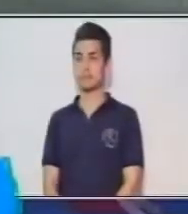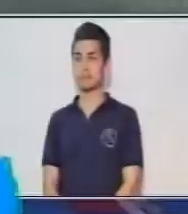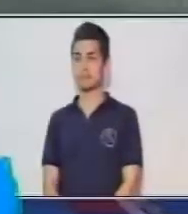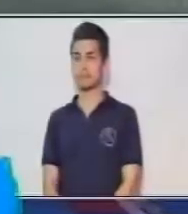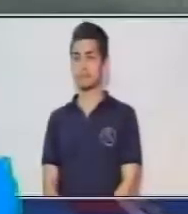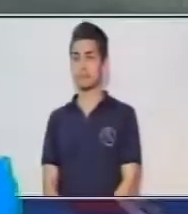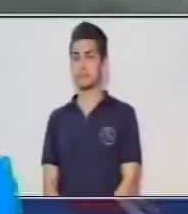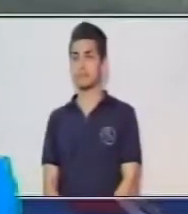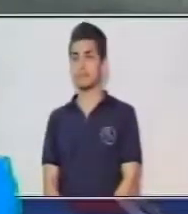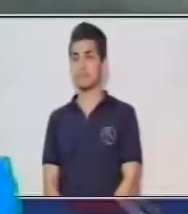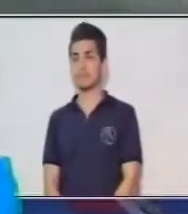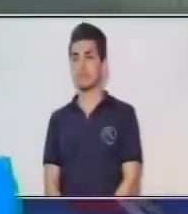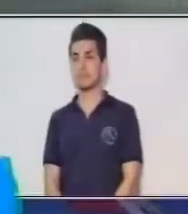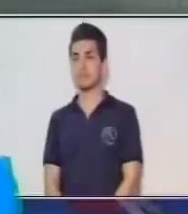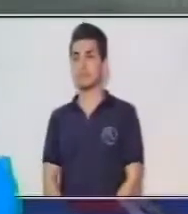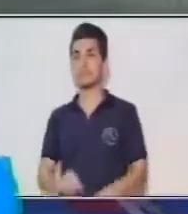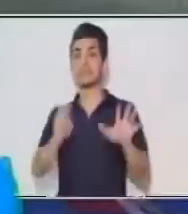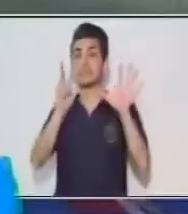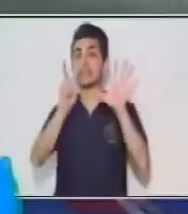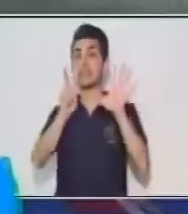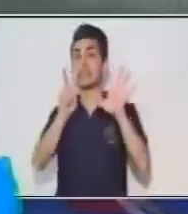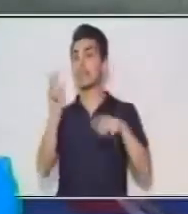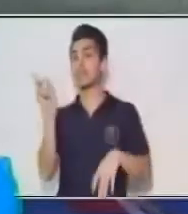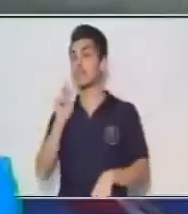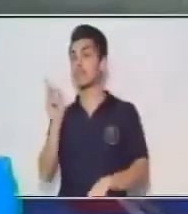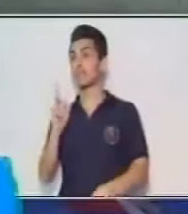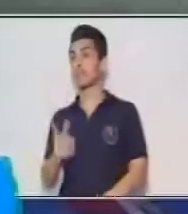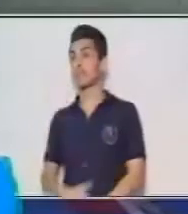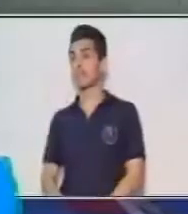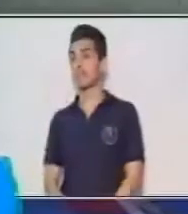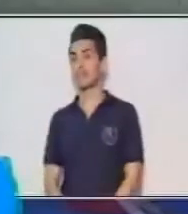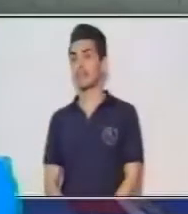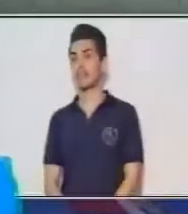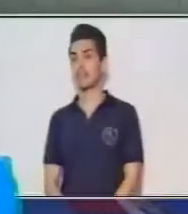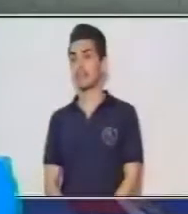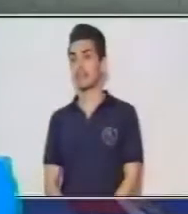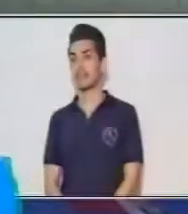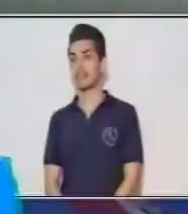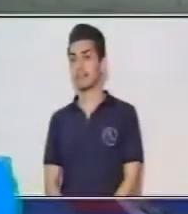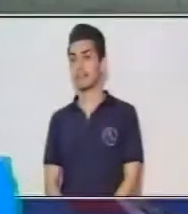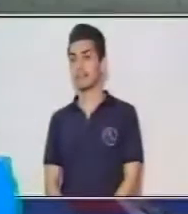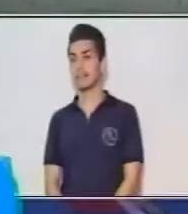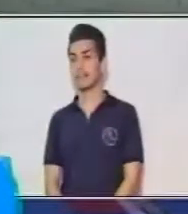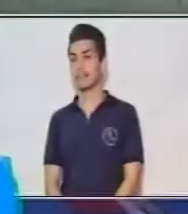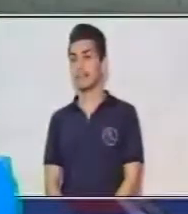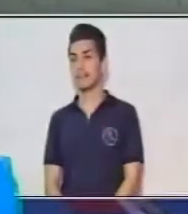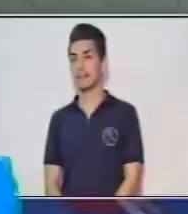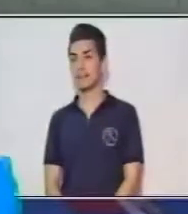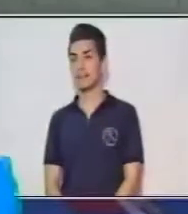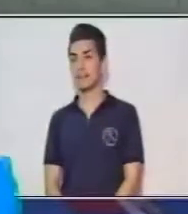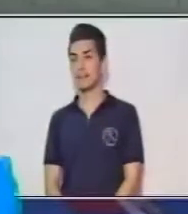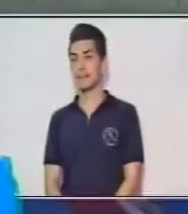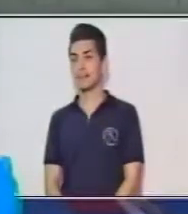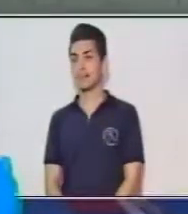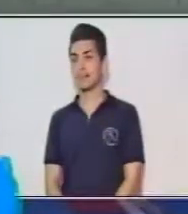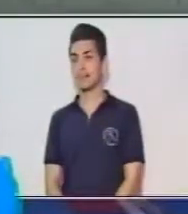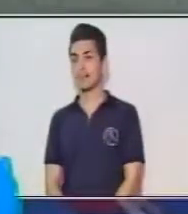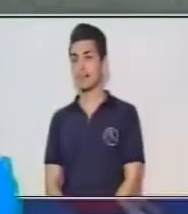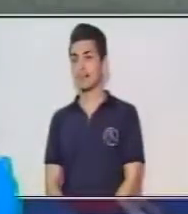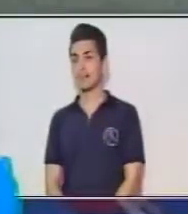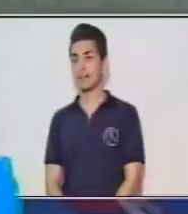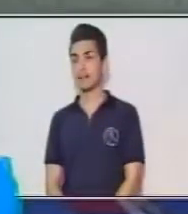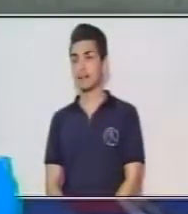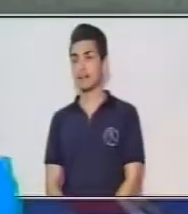ubicar el número 7. ¡Excelente! El número 7 lo ubicarías en esta